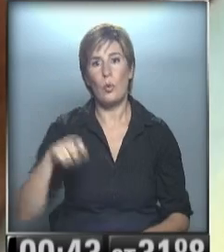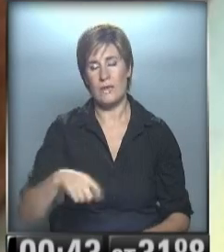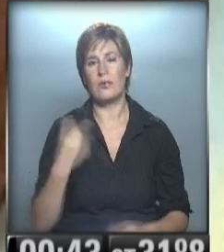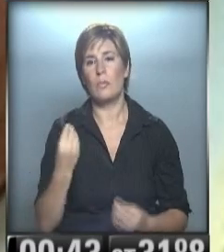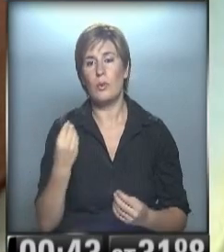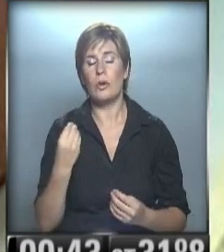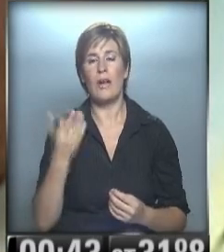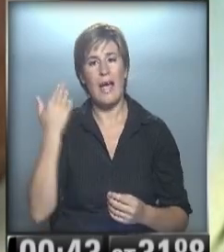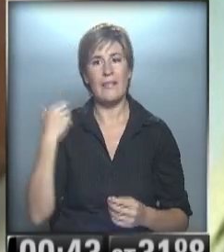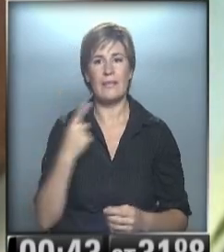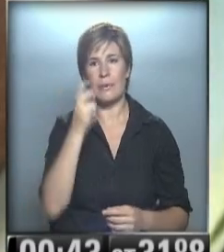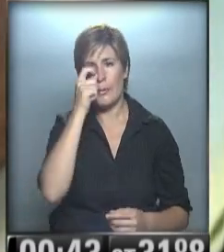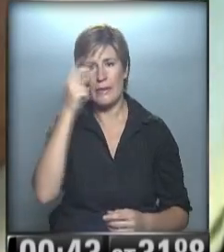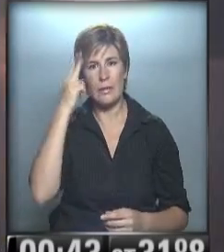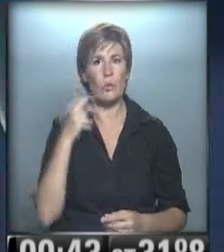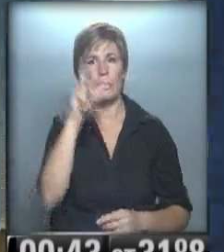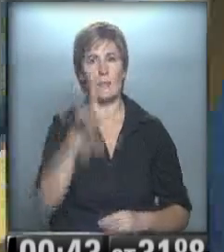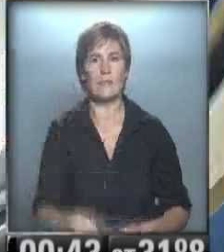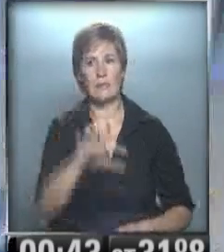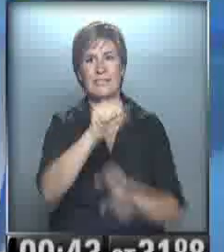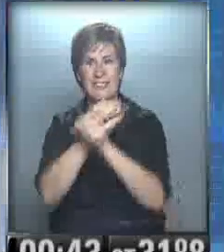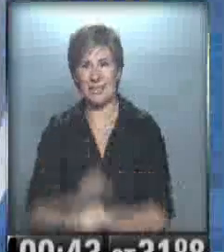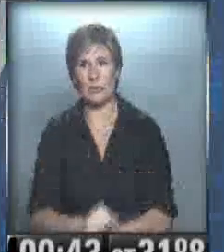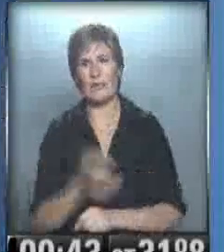secuestros y otros delitos.